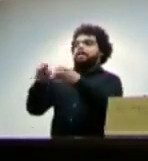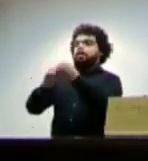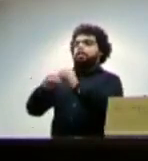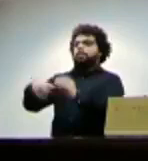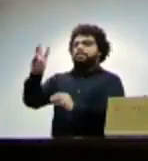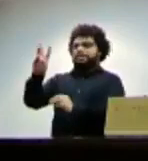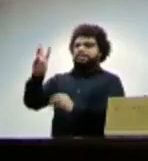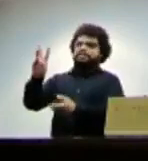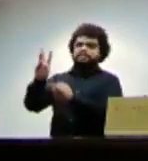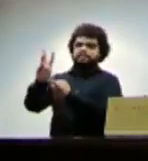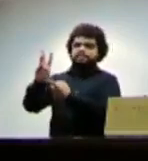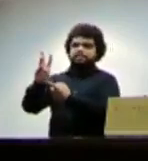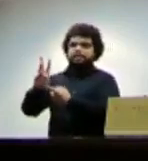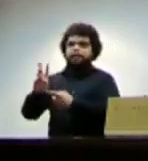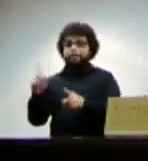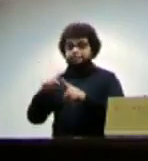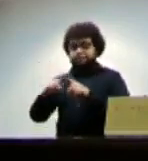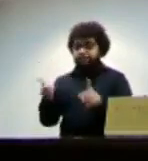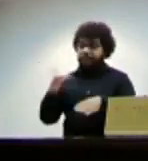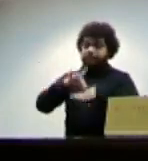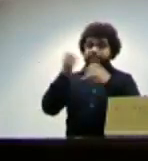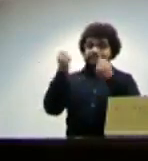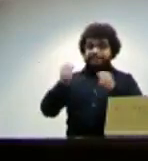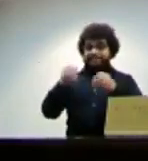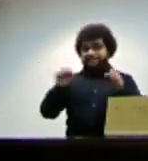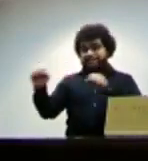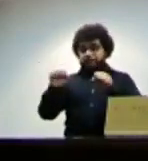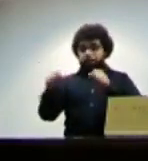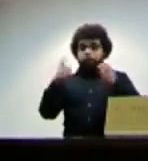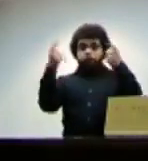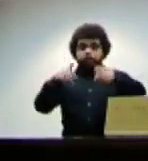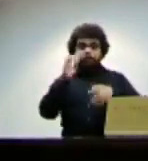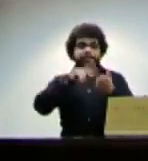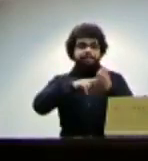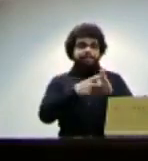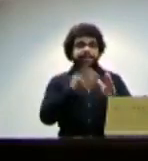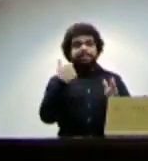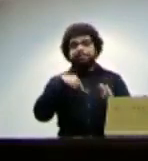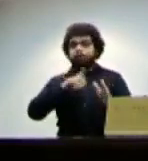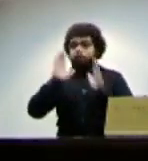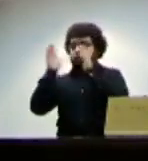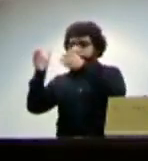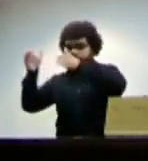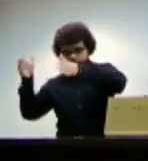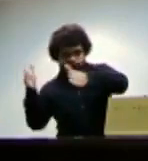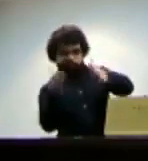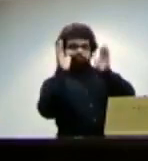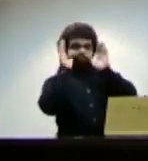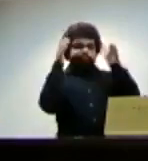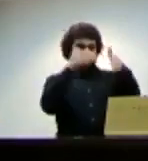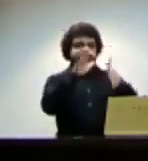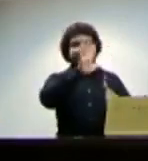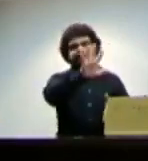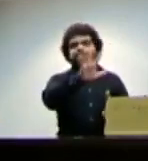las estructuras y colocar en servicio la unidad número 5. O sea, que las dos están